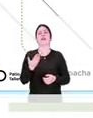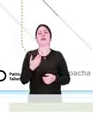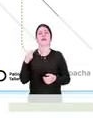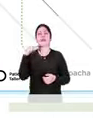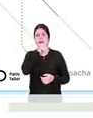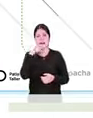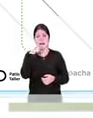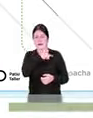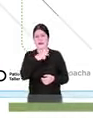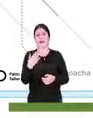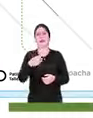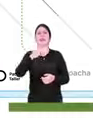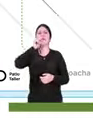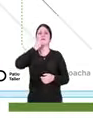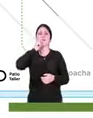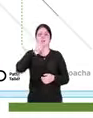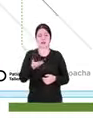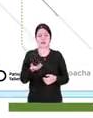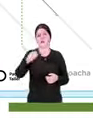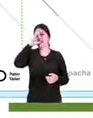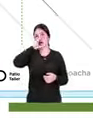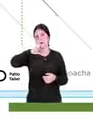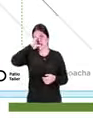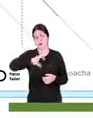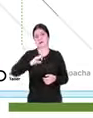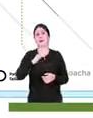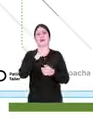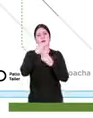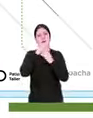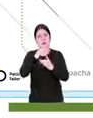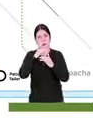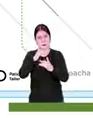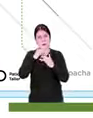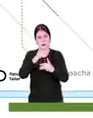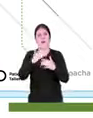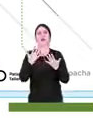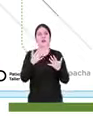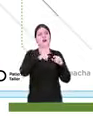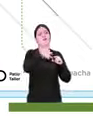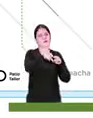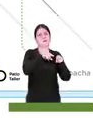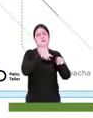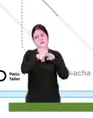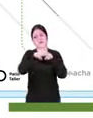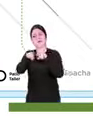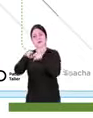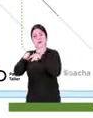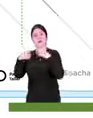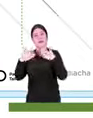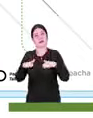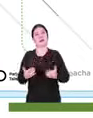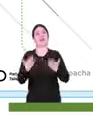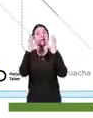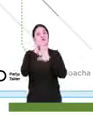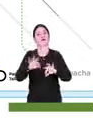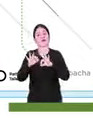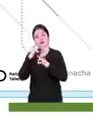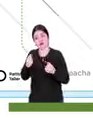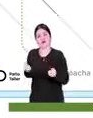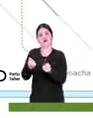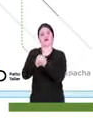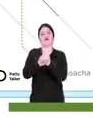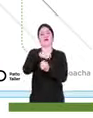Santa Fe, Teusaquillo, Chapinero, Barrios Unidos. Estará sirviendo a una comunidad de 3 millones de